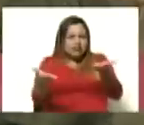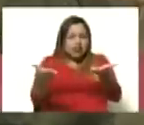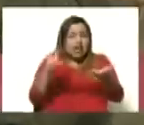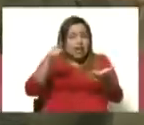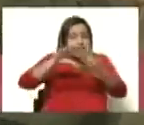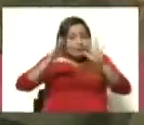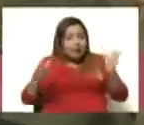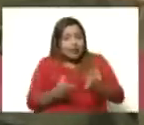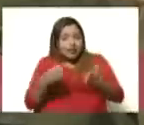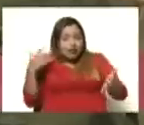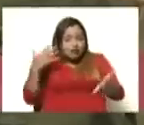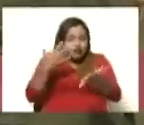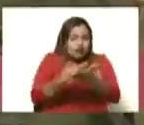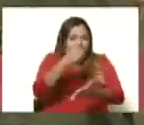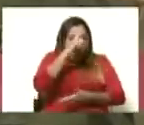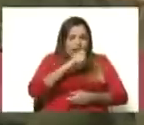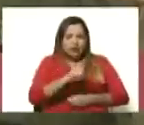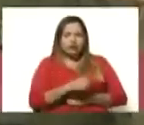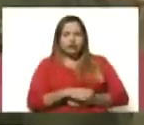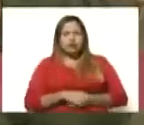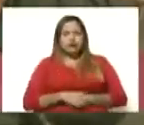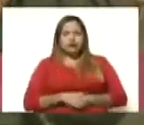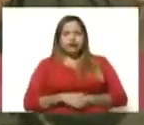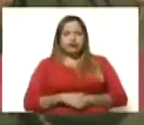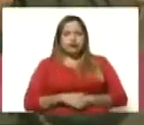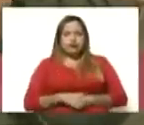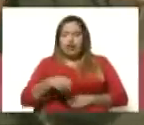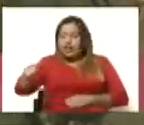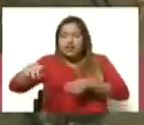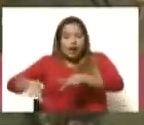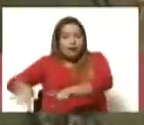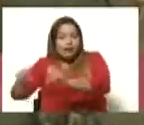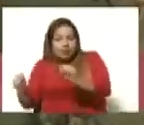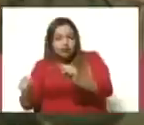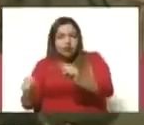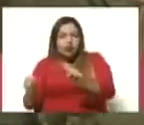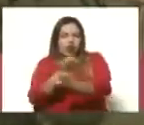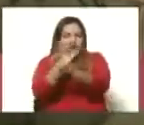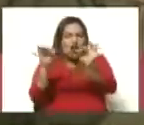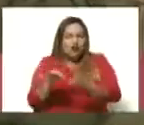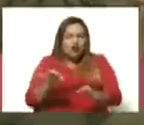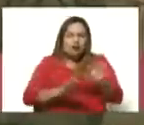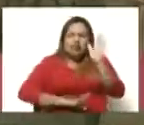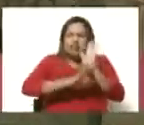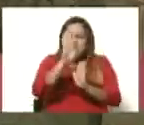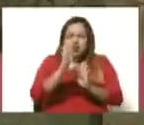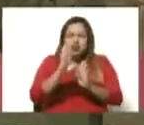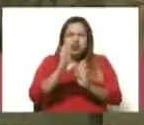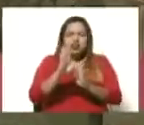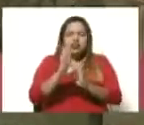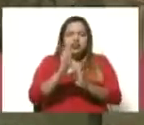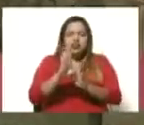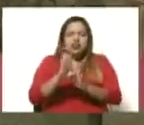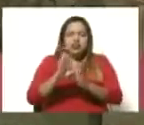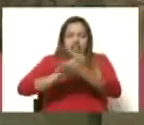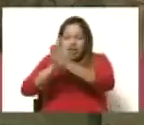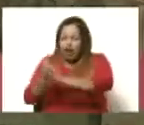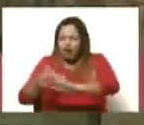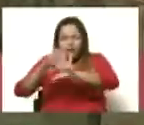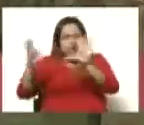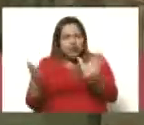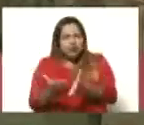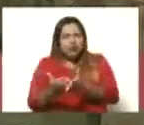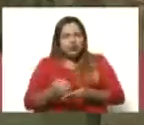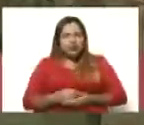por millones de años. Es el capitalismo y el modelo desarrollista que destruyó el planeta.